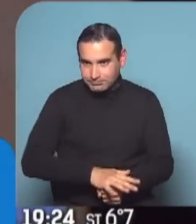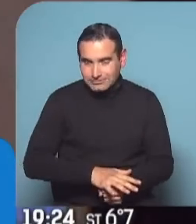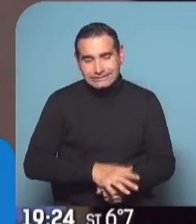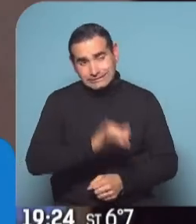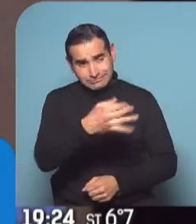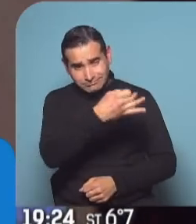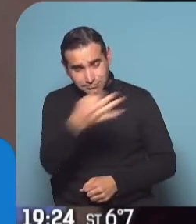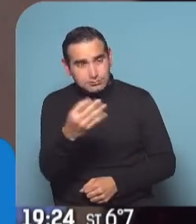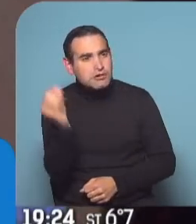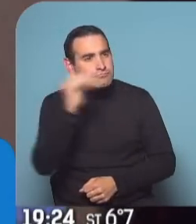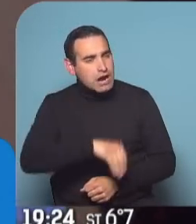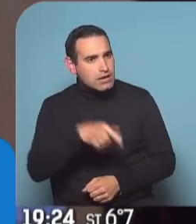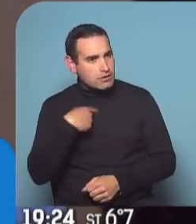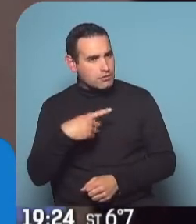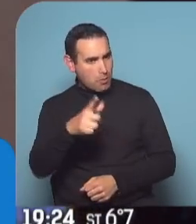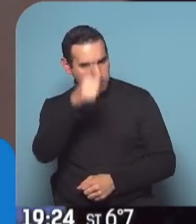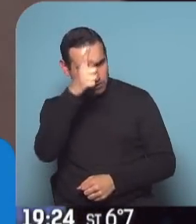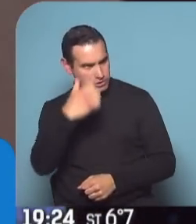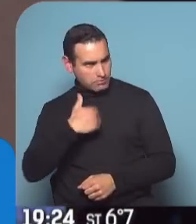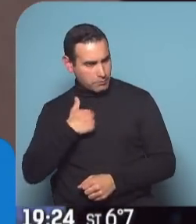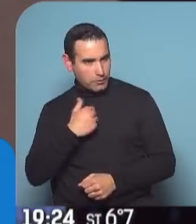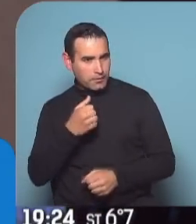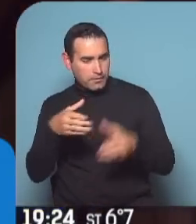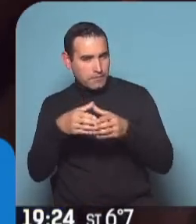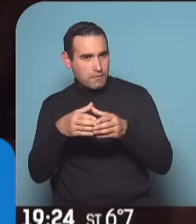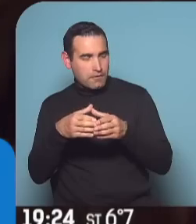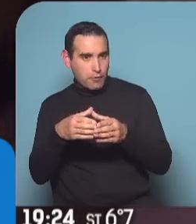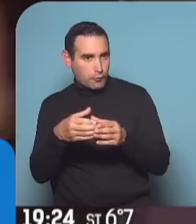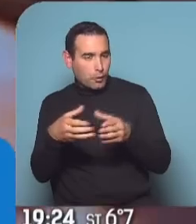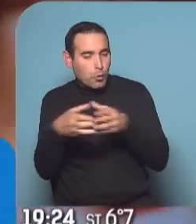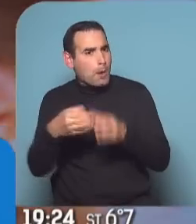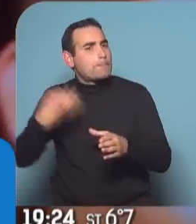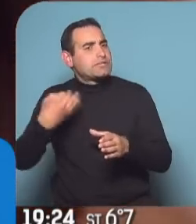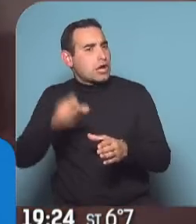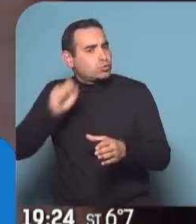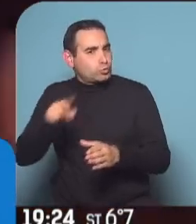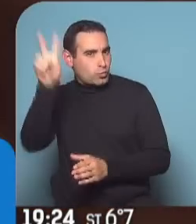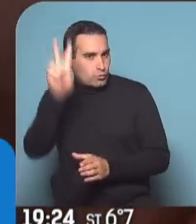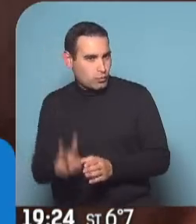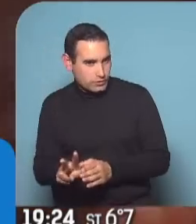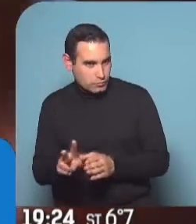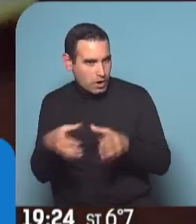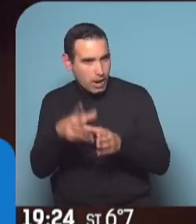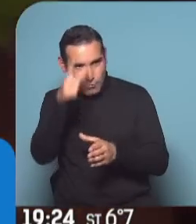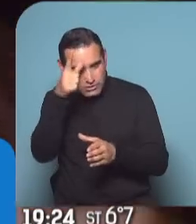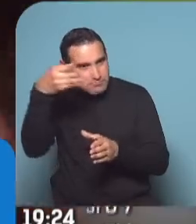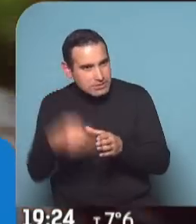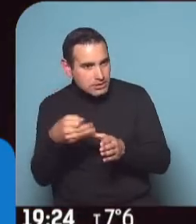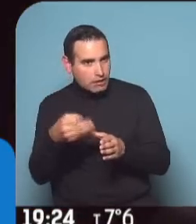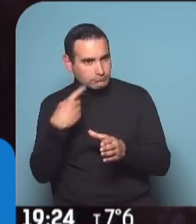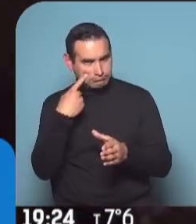sobre todo el uso de esta fuerza de seguridad FAES, que es una fuerza especial de seguridad de la Policía Nacional Bolivariana, es muy